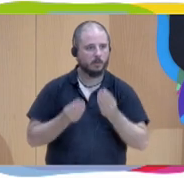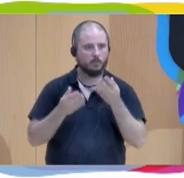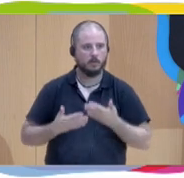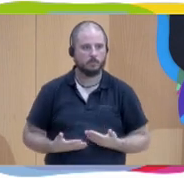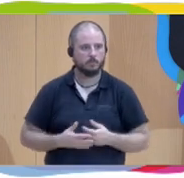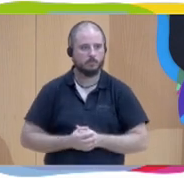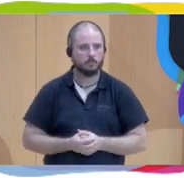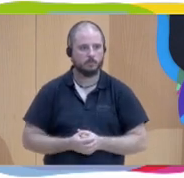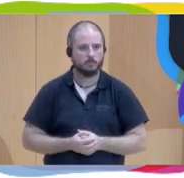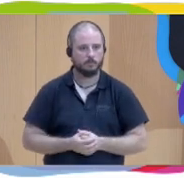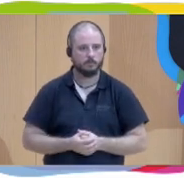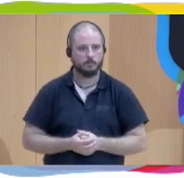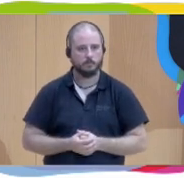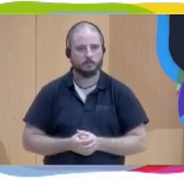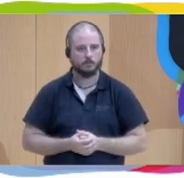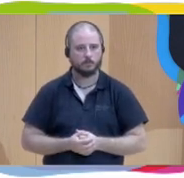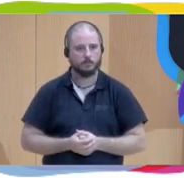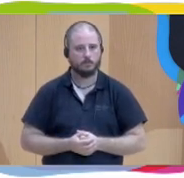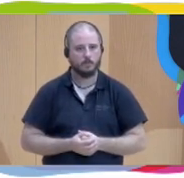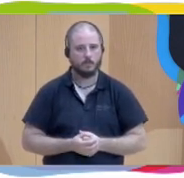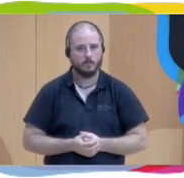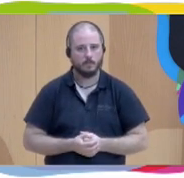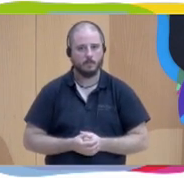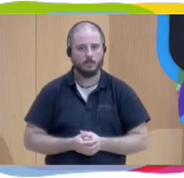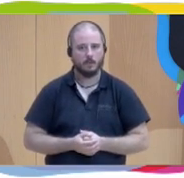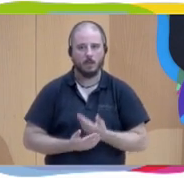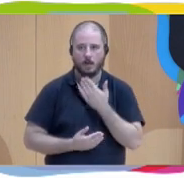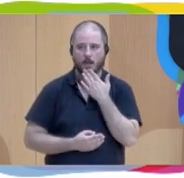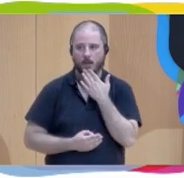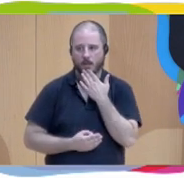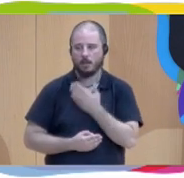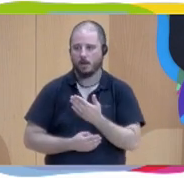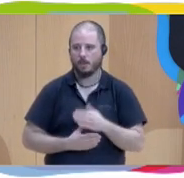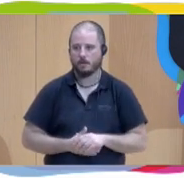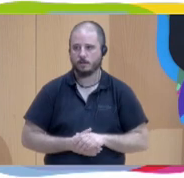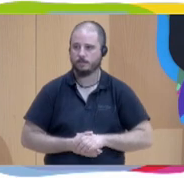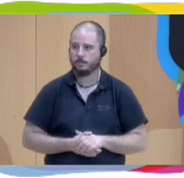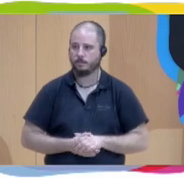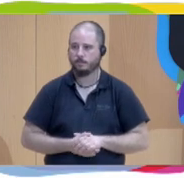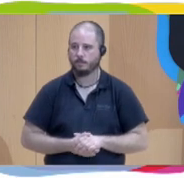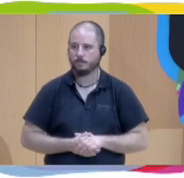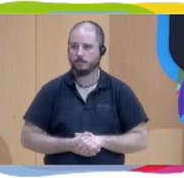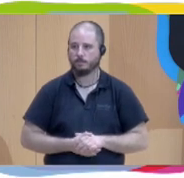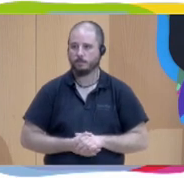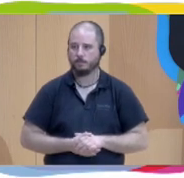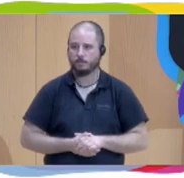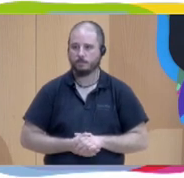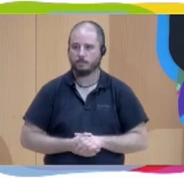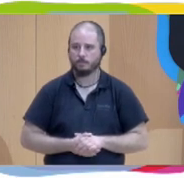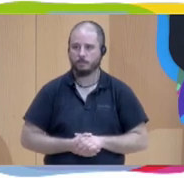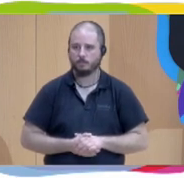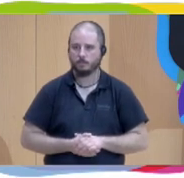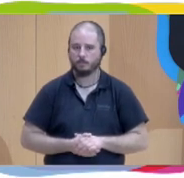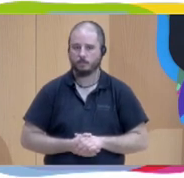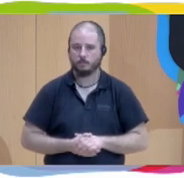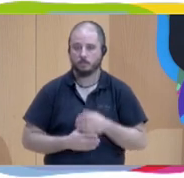Thank you, yes. I think the evaluation results are kind of amazing. They